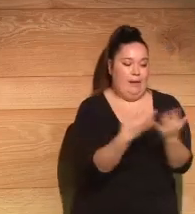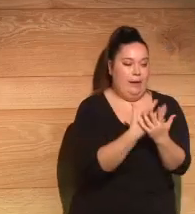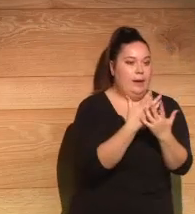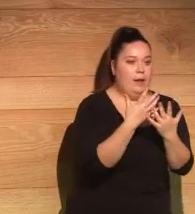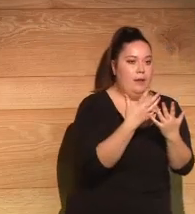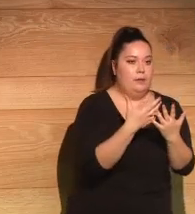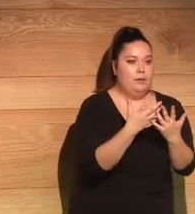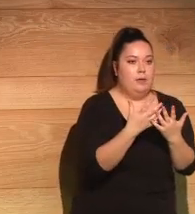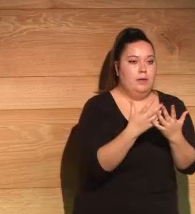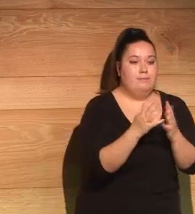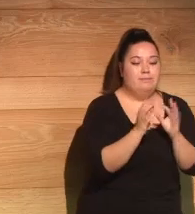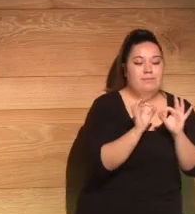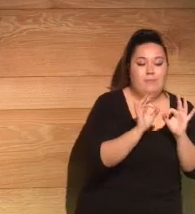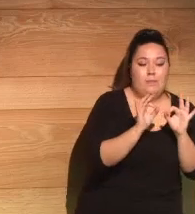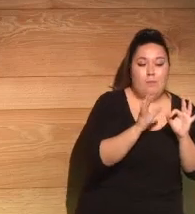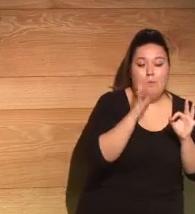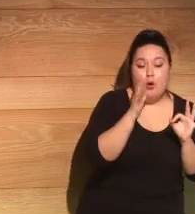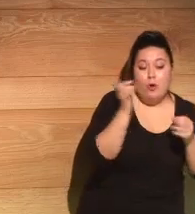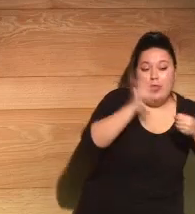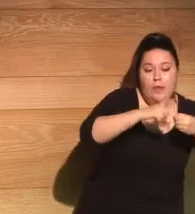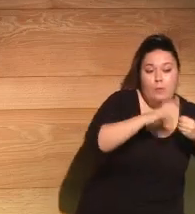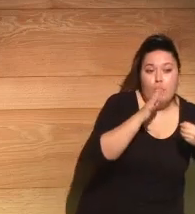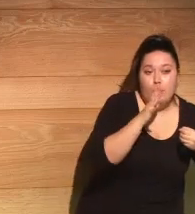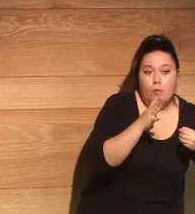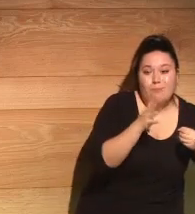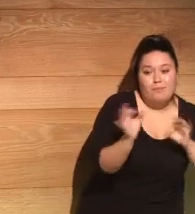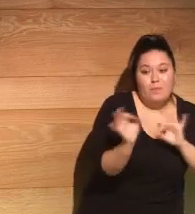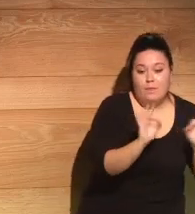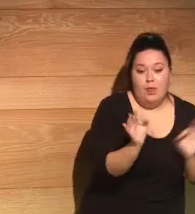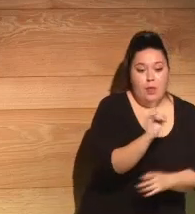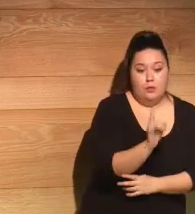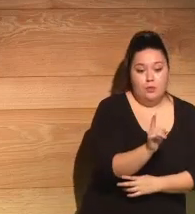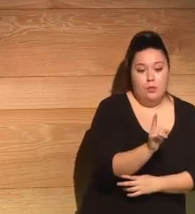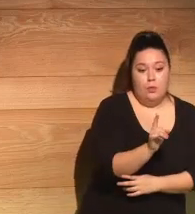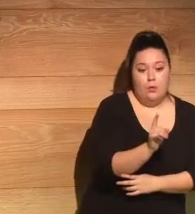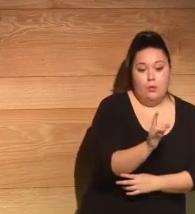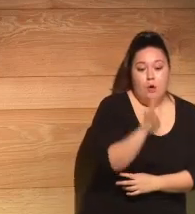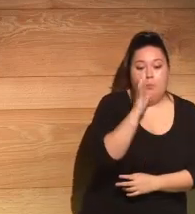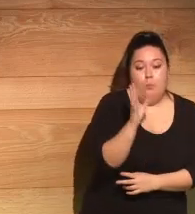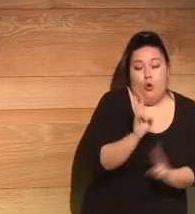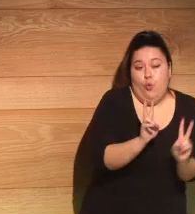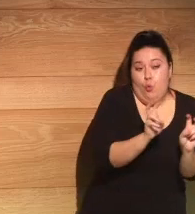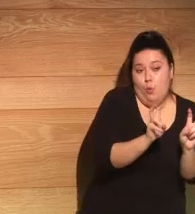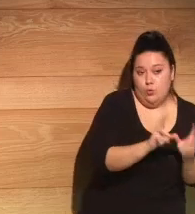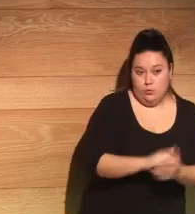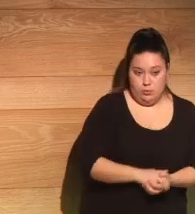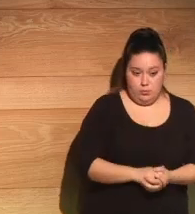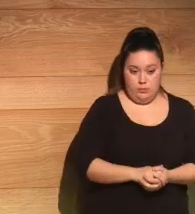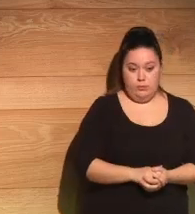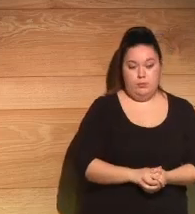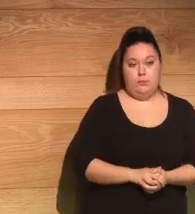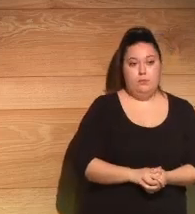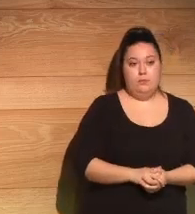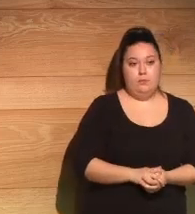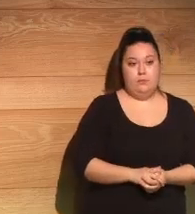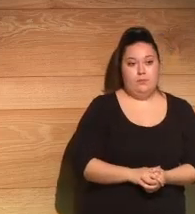pues quizá por no haber estado preparadas, por neófitos, ¿no? Y ahí yo no veo tanta